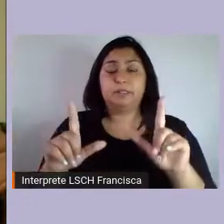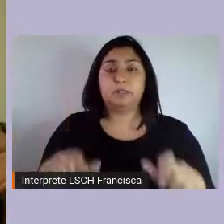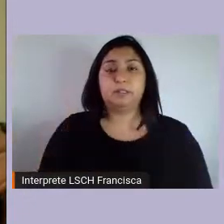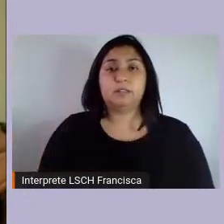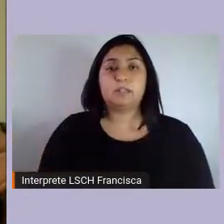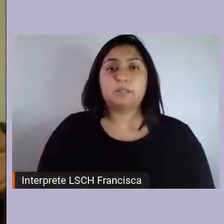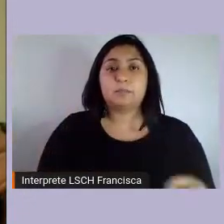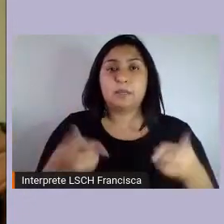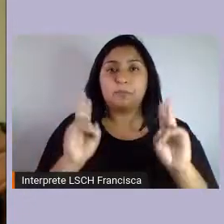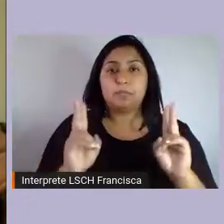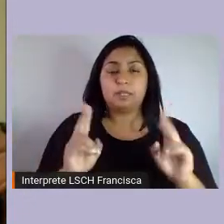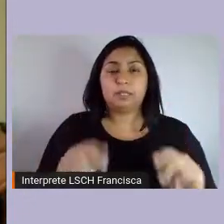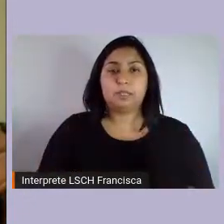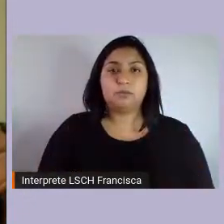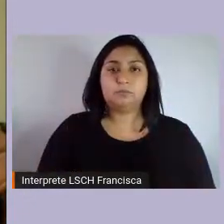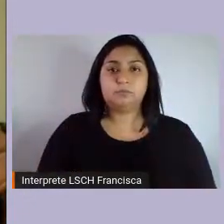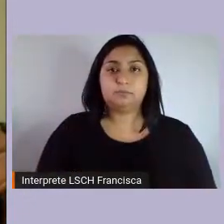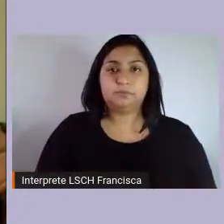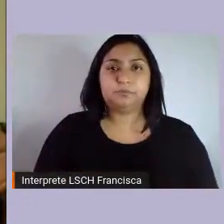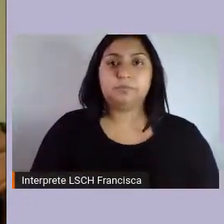permiten.